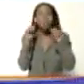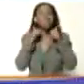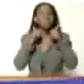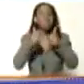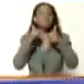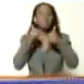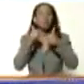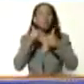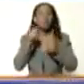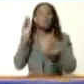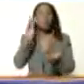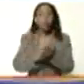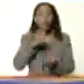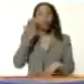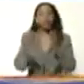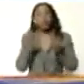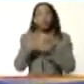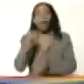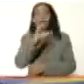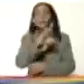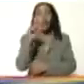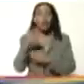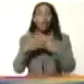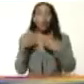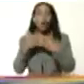estabilizar el precio del petróleo a treinta dólares